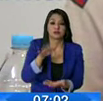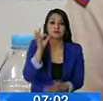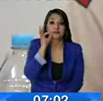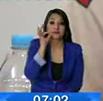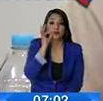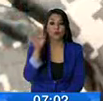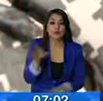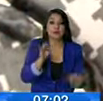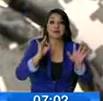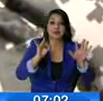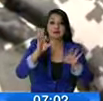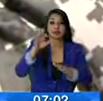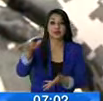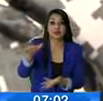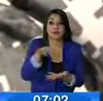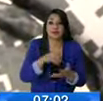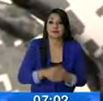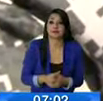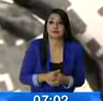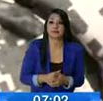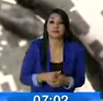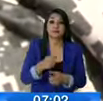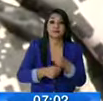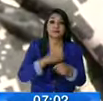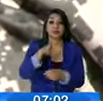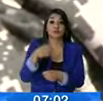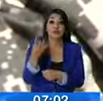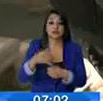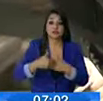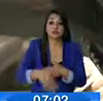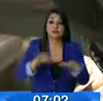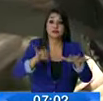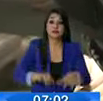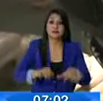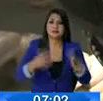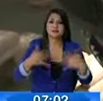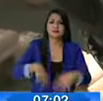7 toneladas. Al primer semestre del año en curso ya van decomisando